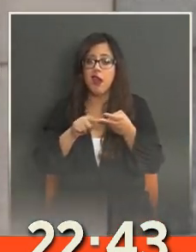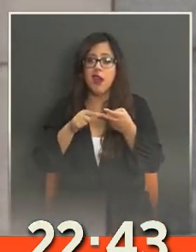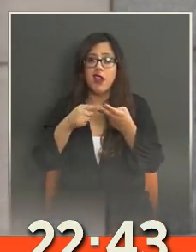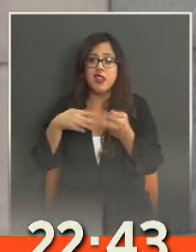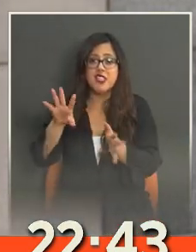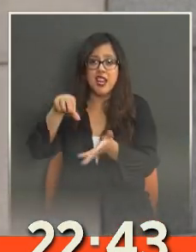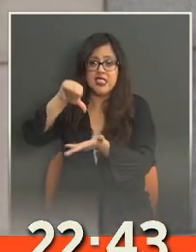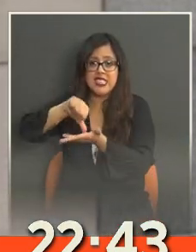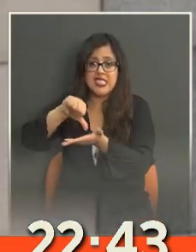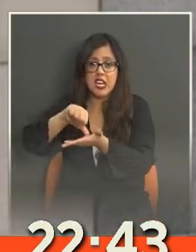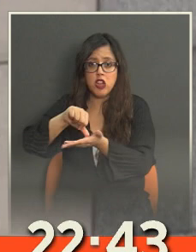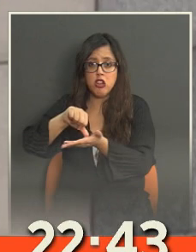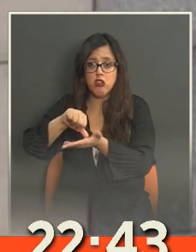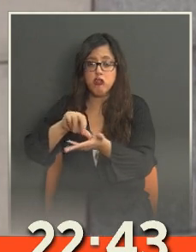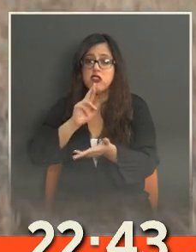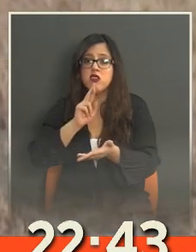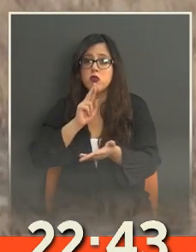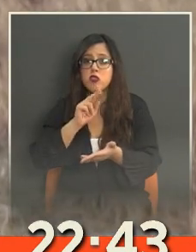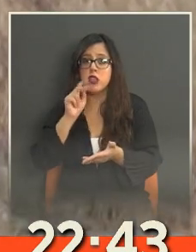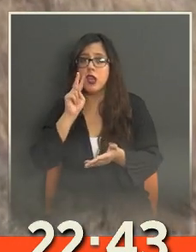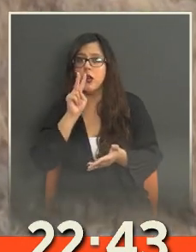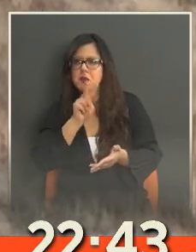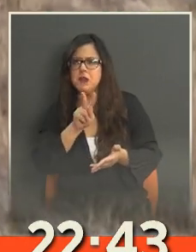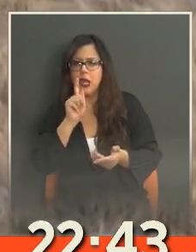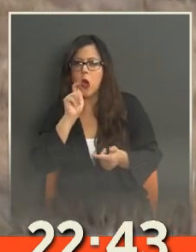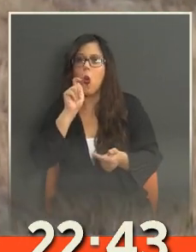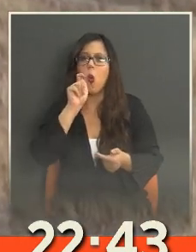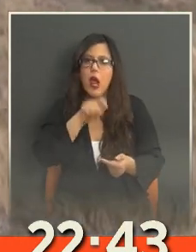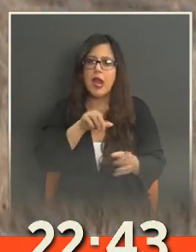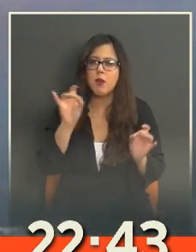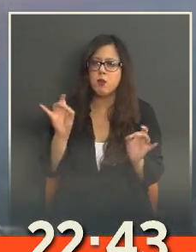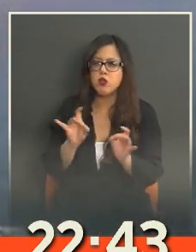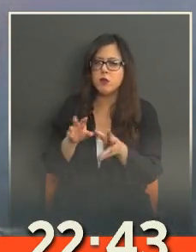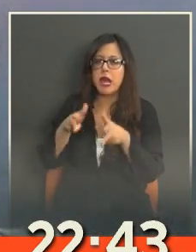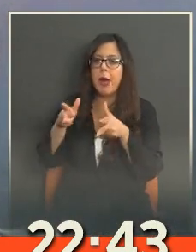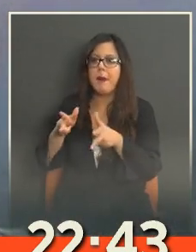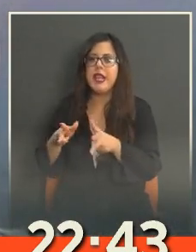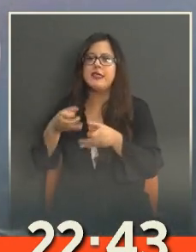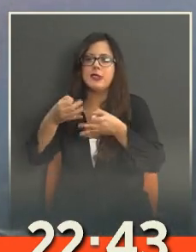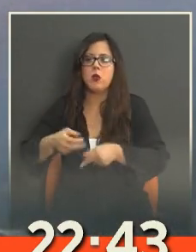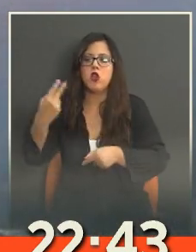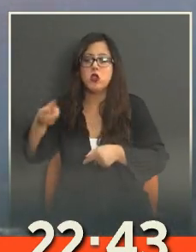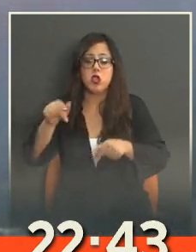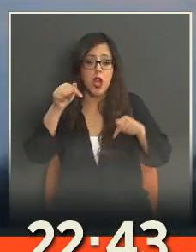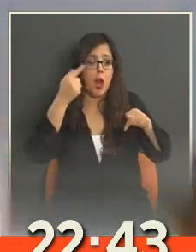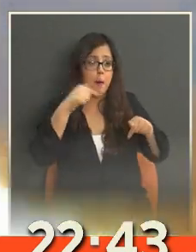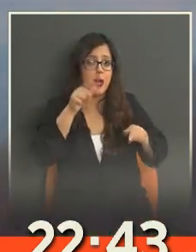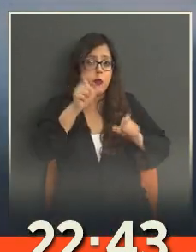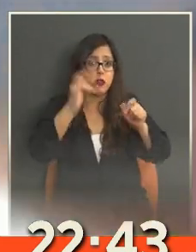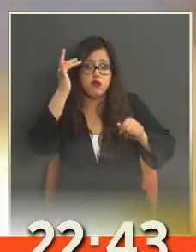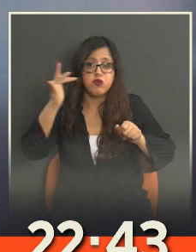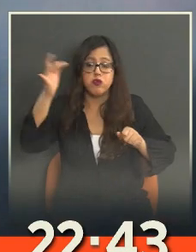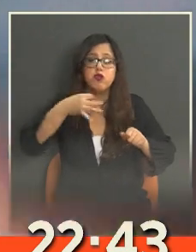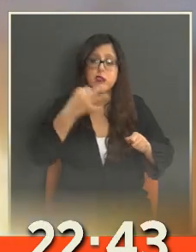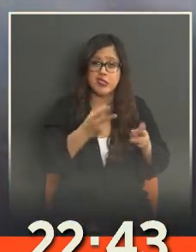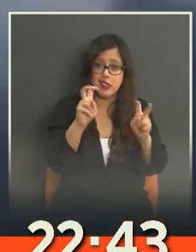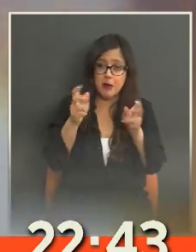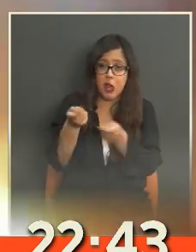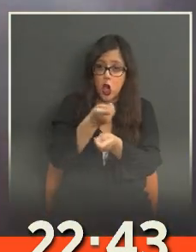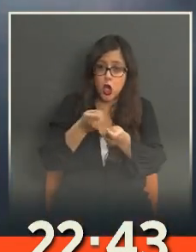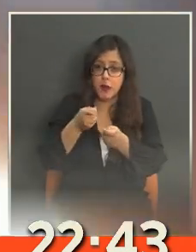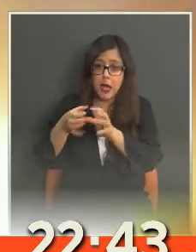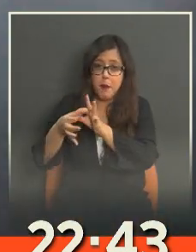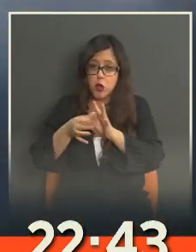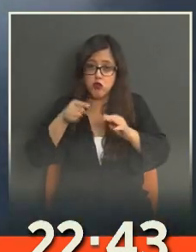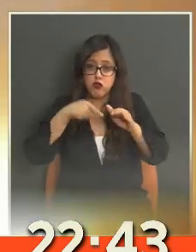por parte del occidente los expertos aseguran que hoy no es lo económico lo que mueve en invasión sino principalmente el afán